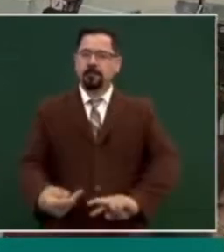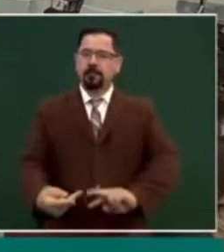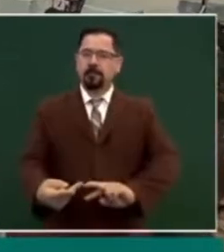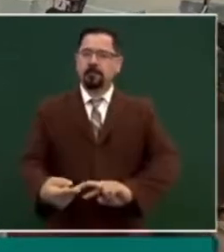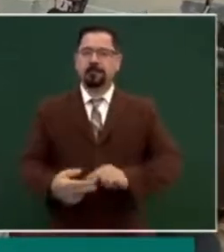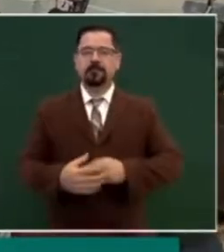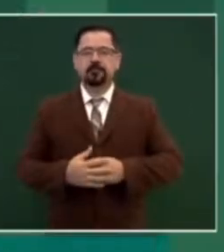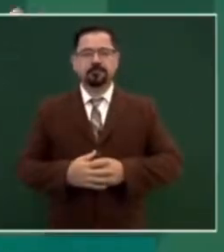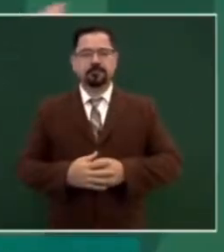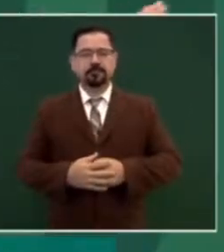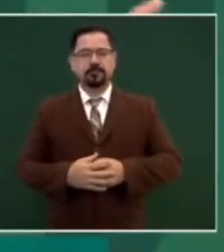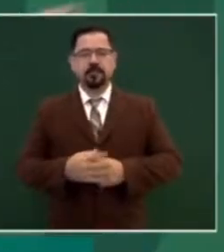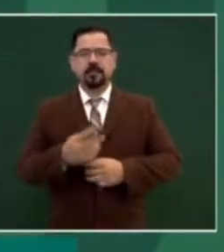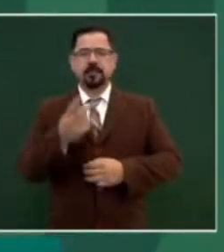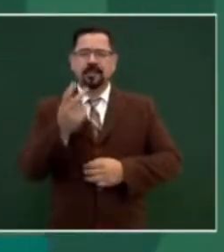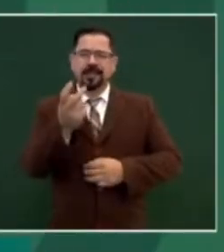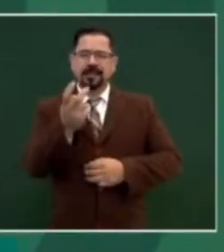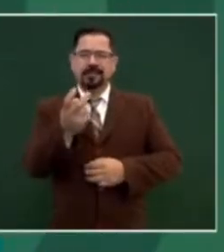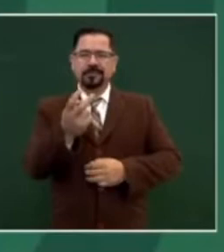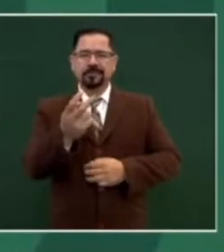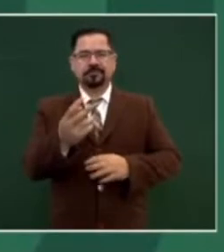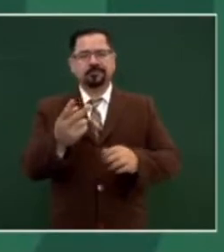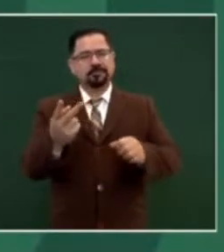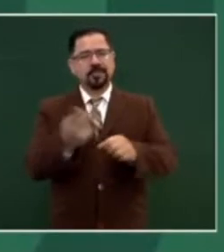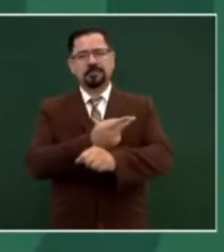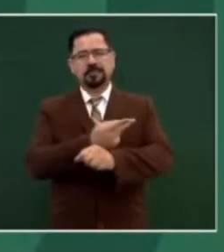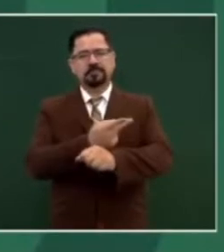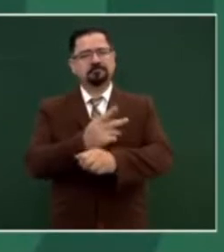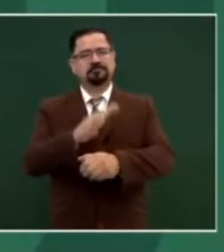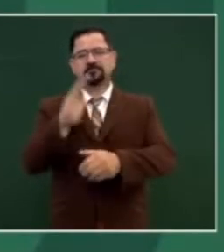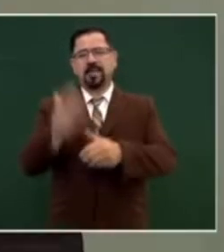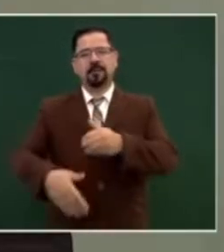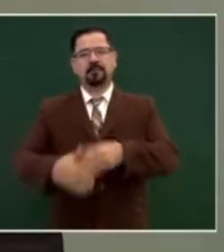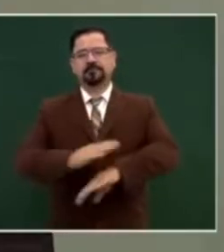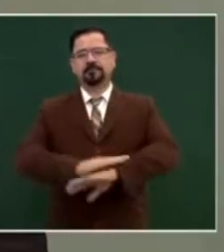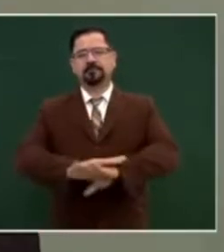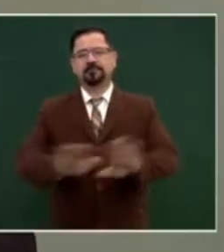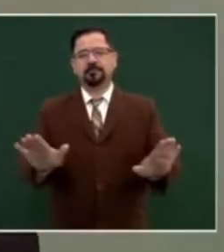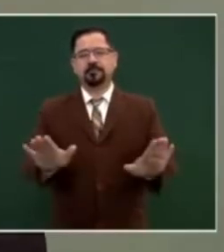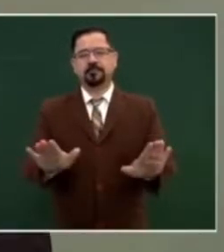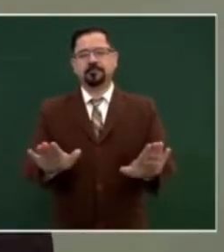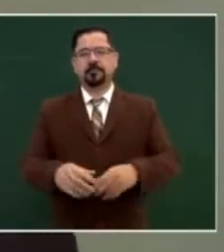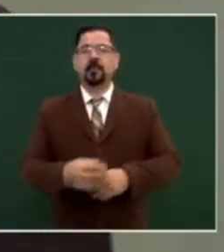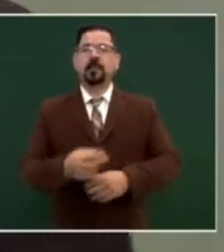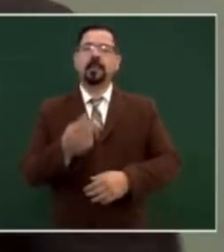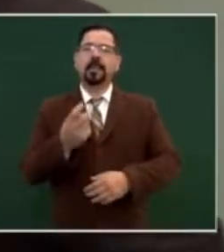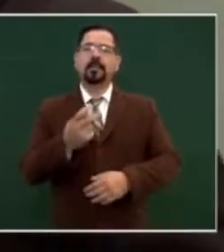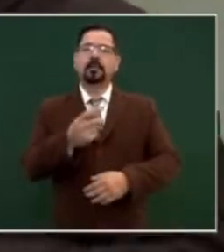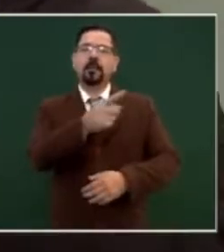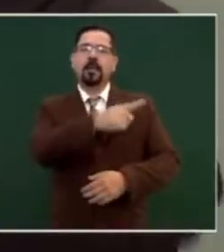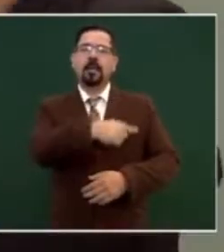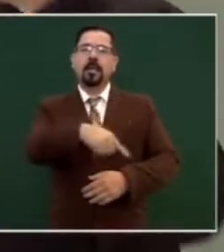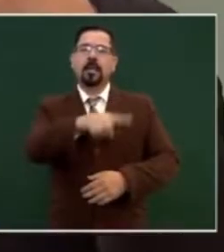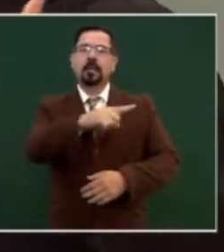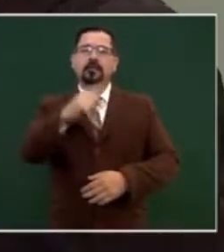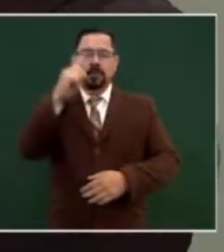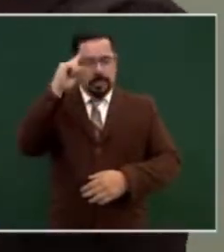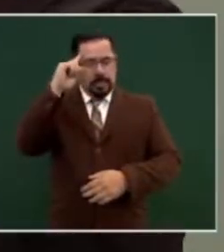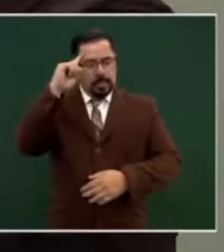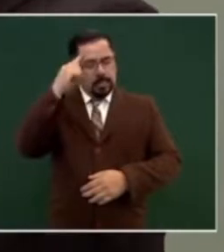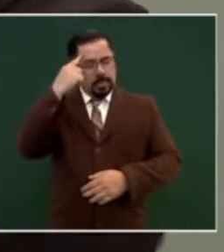entonces eso ya se terminó y eso no se enoja mucho esto es